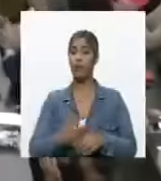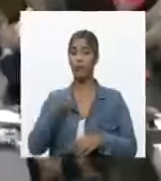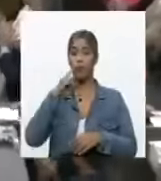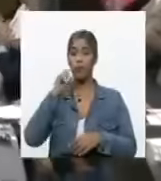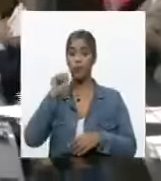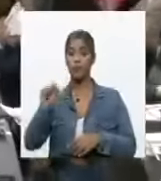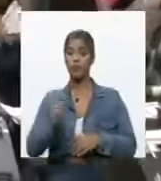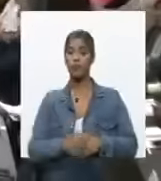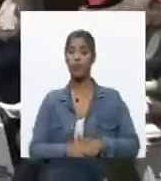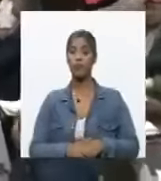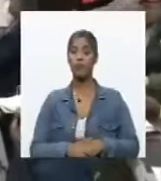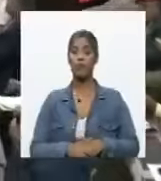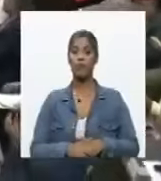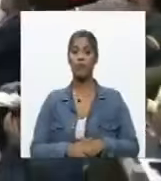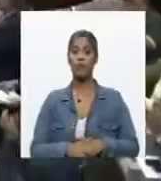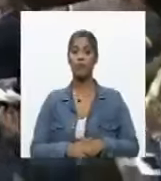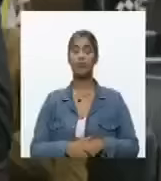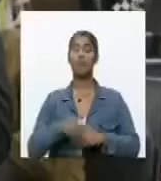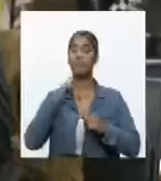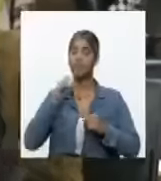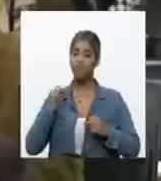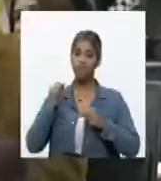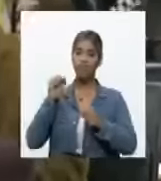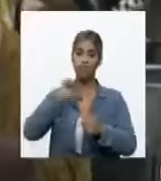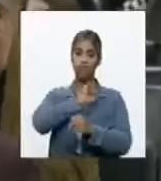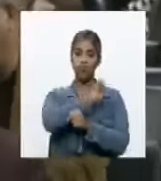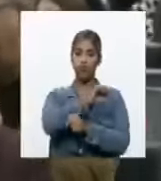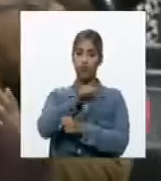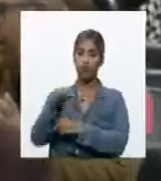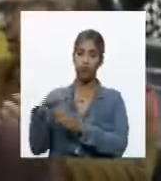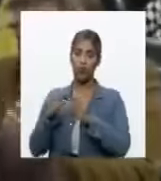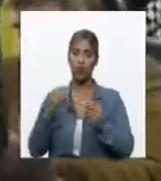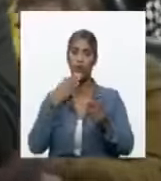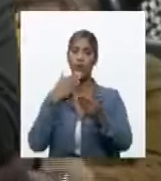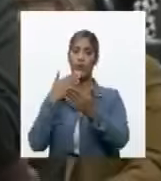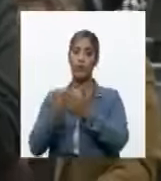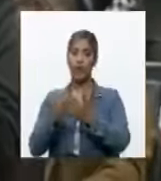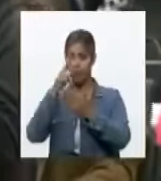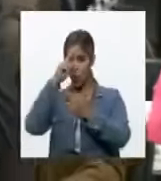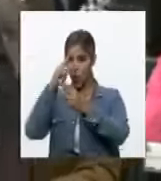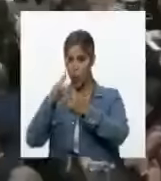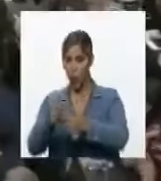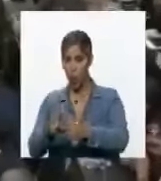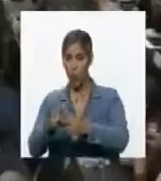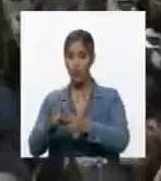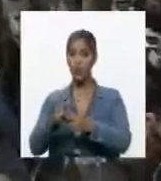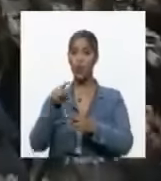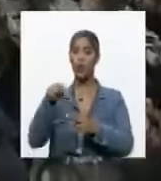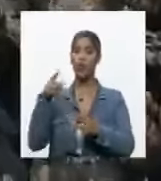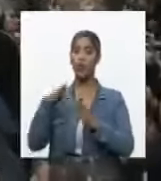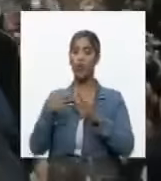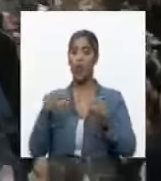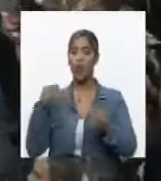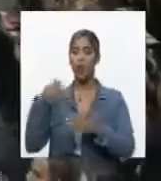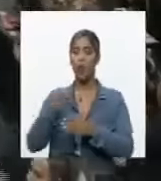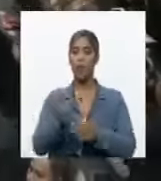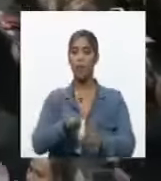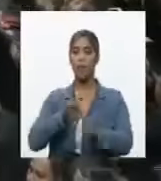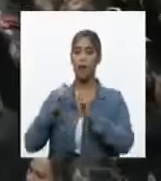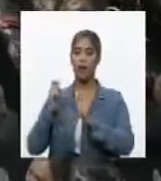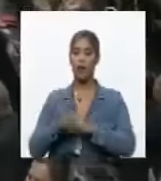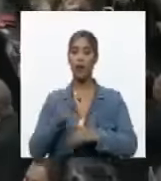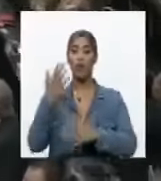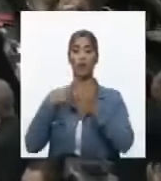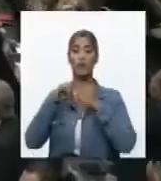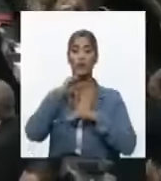permanente de Nicolás Maduro, va a triunfar por encima de todo. Muchas gracias. Honor y gloria a los pescadores de la